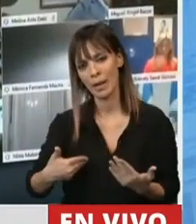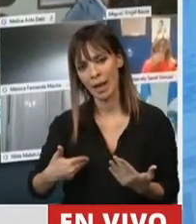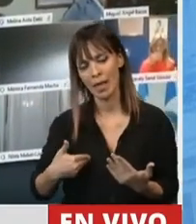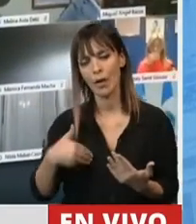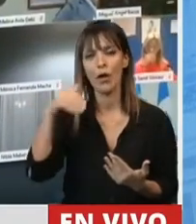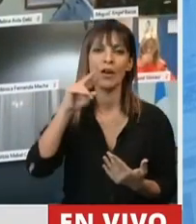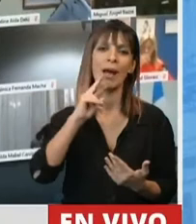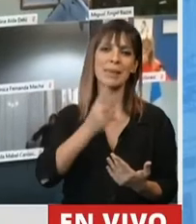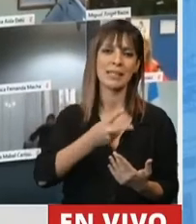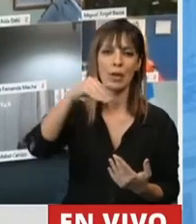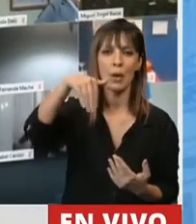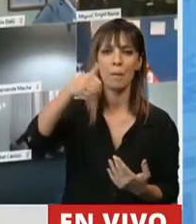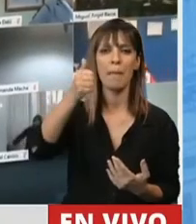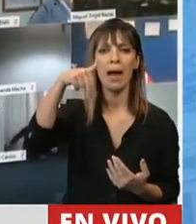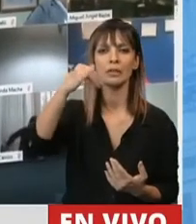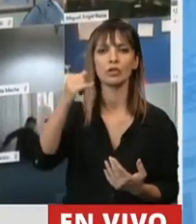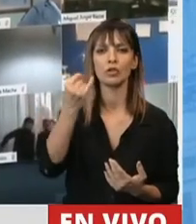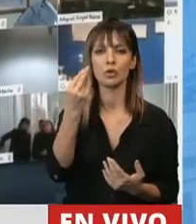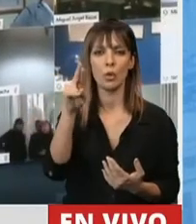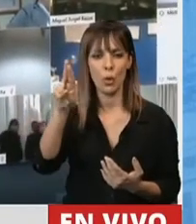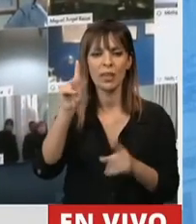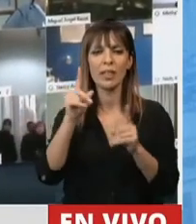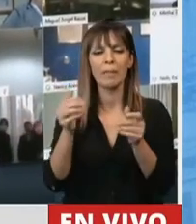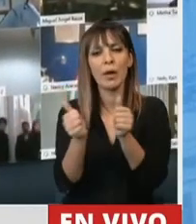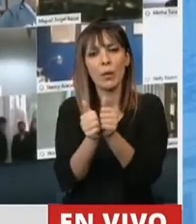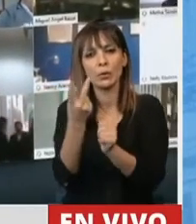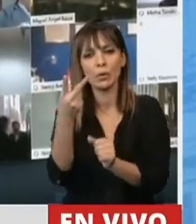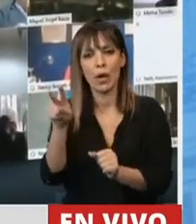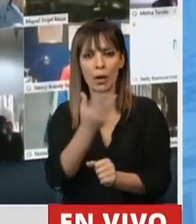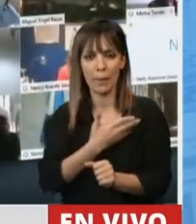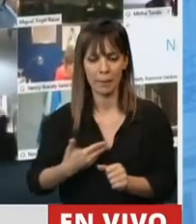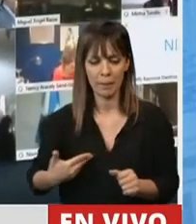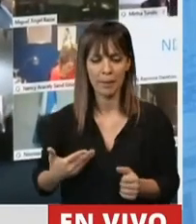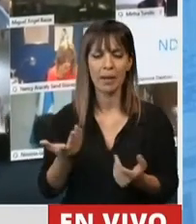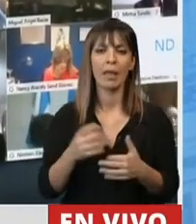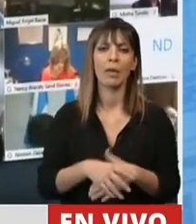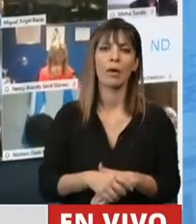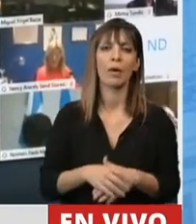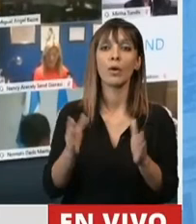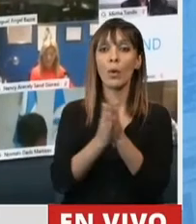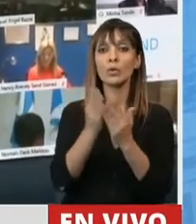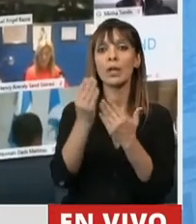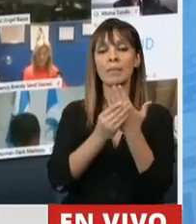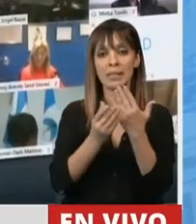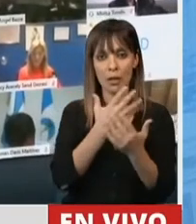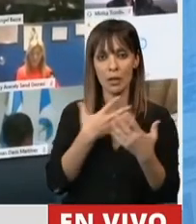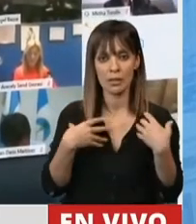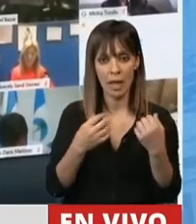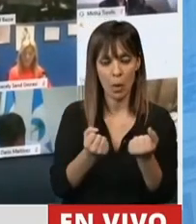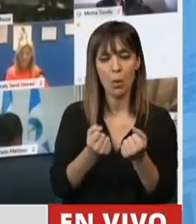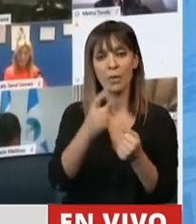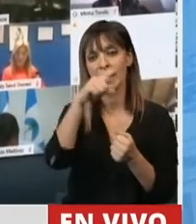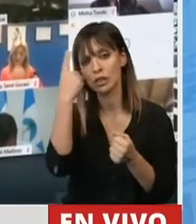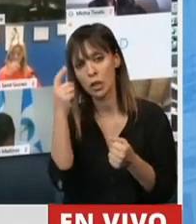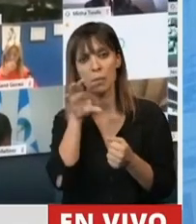Juan Mansur y el vicegobernador que viene trabajando junto al Ministerio de Salud de la provincia y de la Nación,